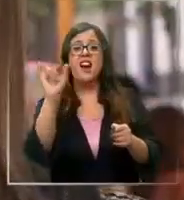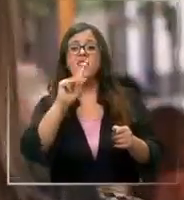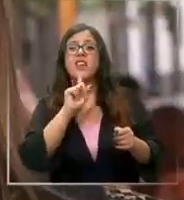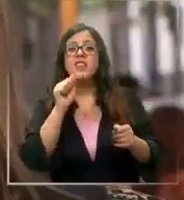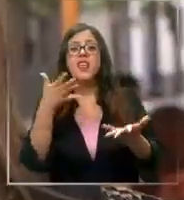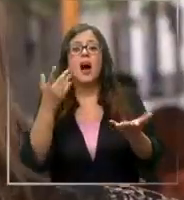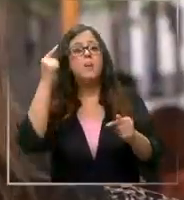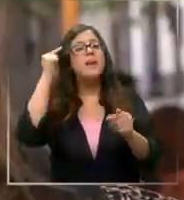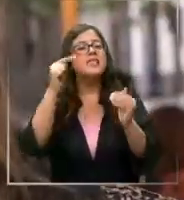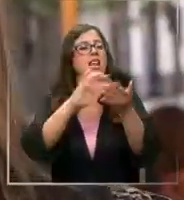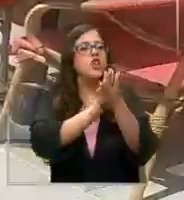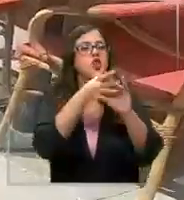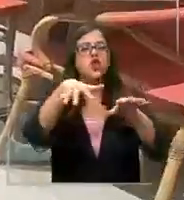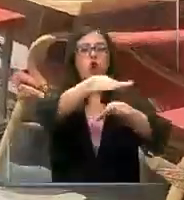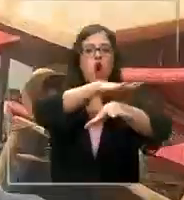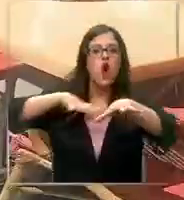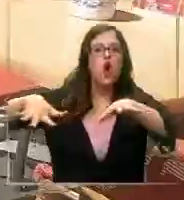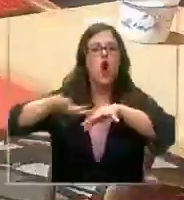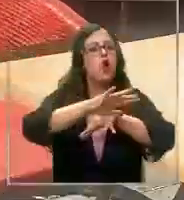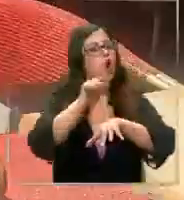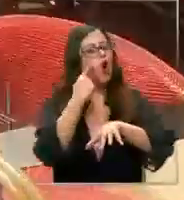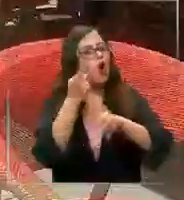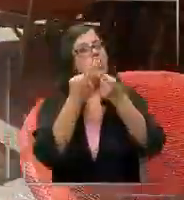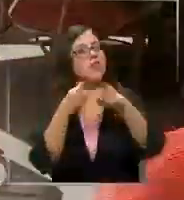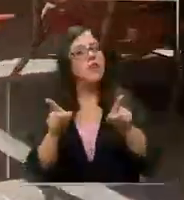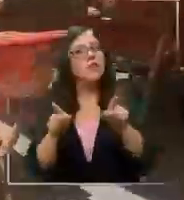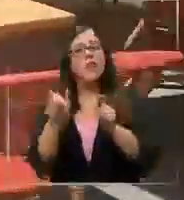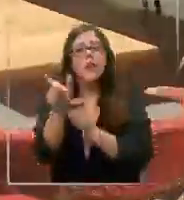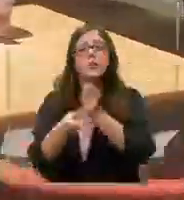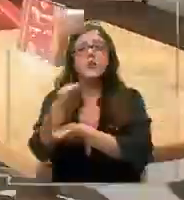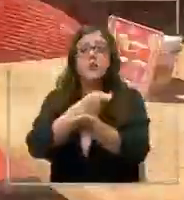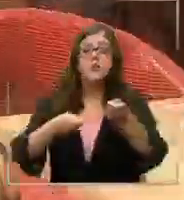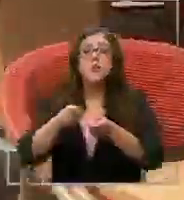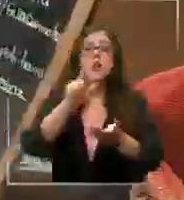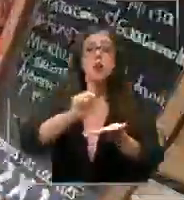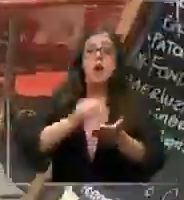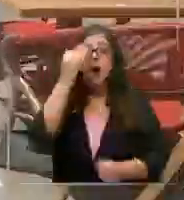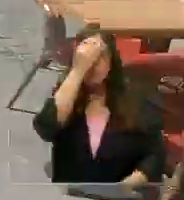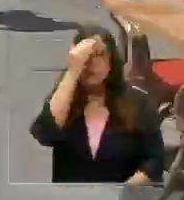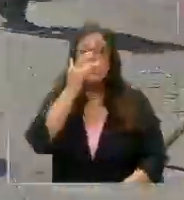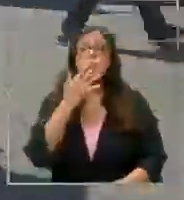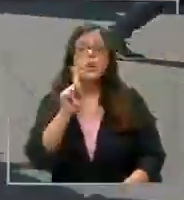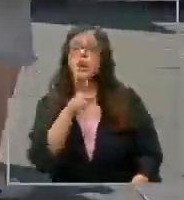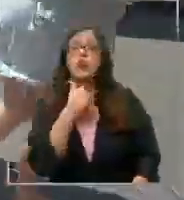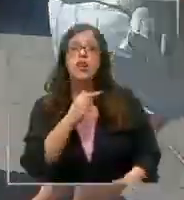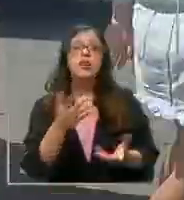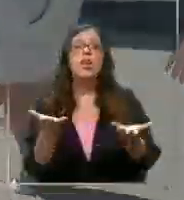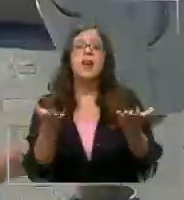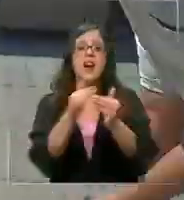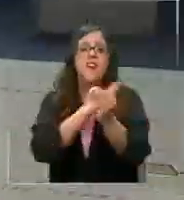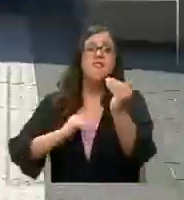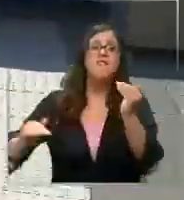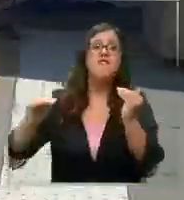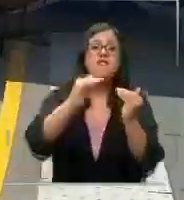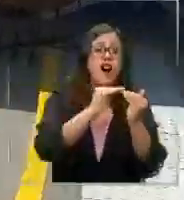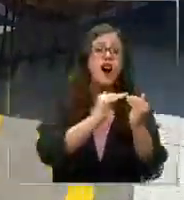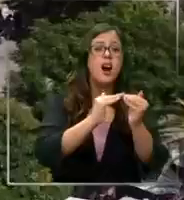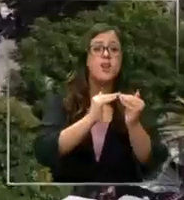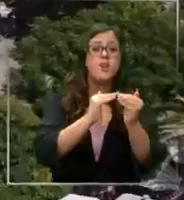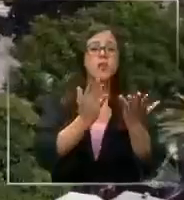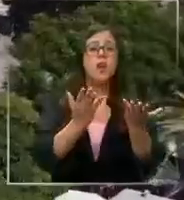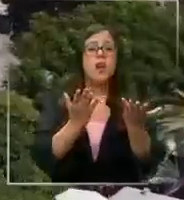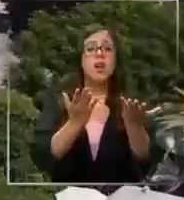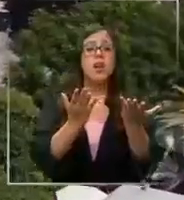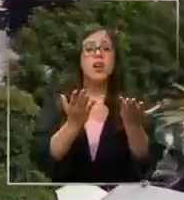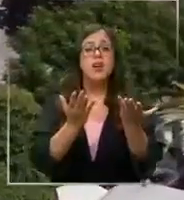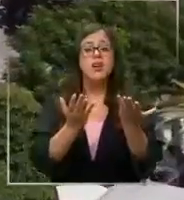todo, y en realidad hay que hacer la diferencia. Los comerciantes de esta zona están preocupados porque no quieren que el barrio se venga abajo. Dicen que